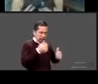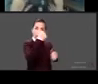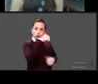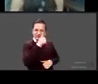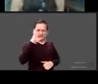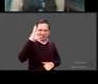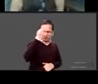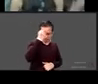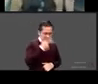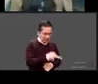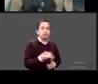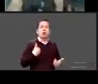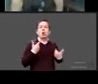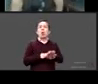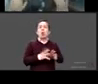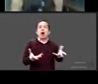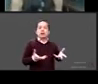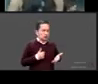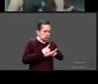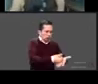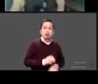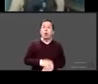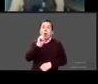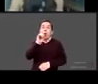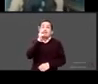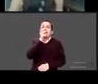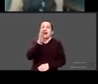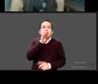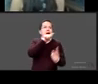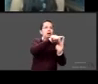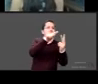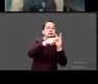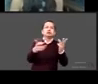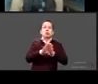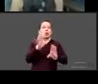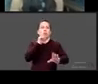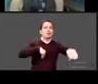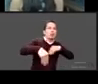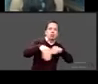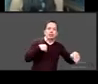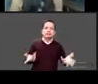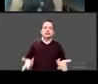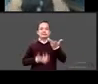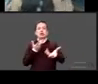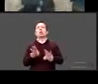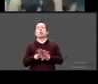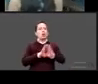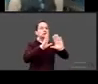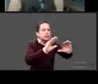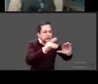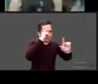movilidad, ¿qué pasa con papás que están en una situación extrema debido a la movilidad? ¿Cómo les acercamos estas herramientas de crianza positiva?